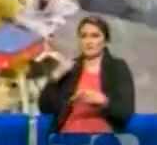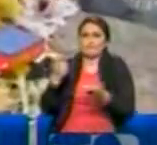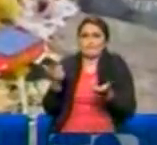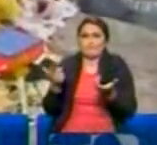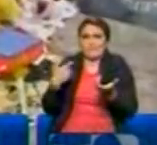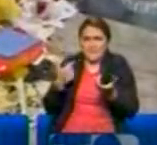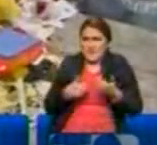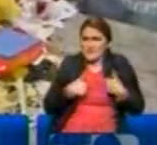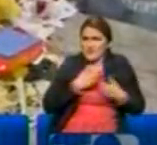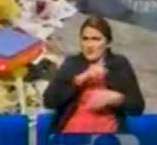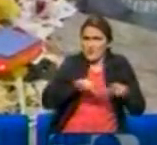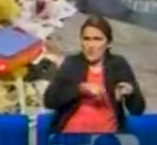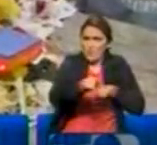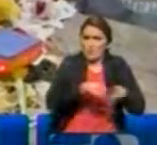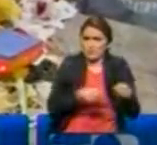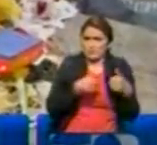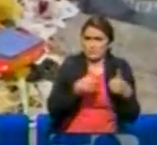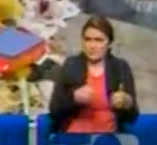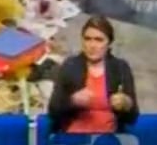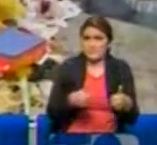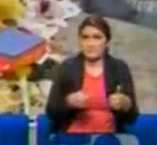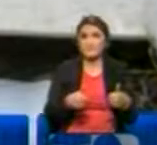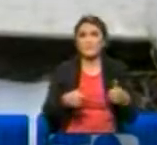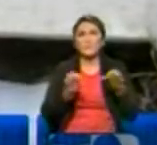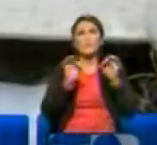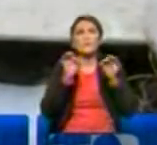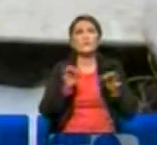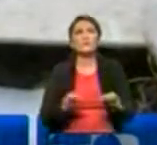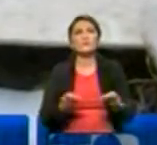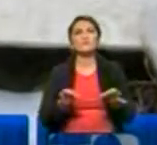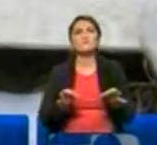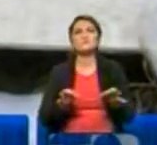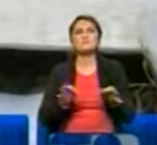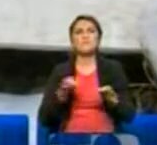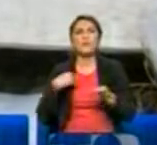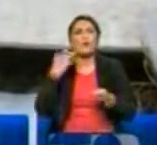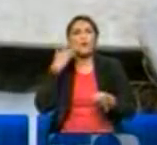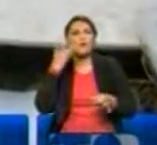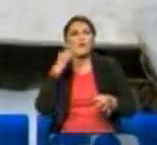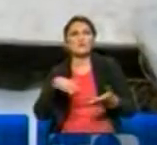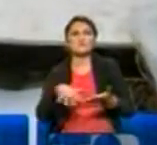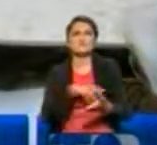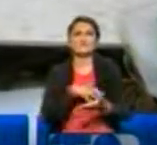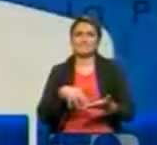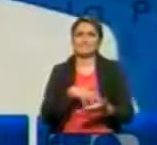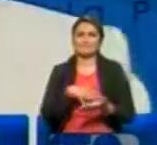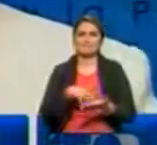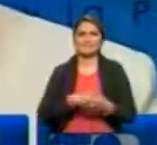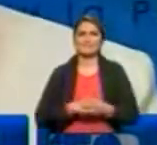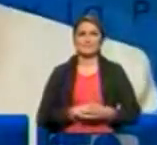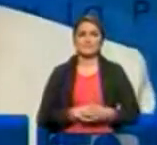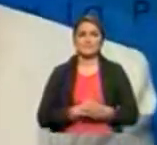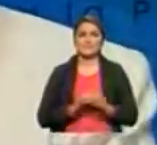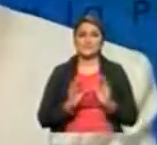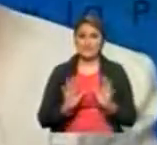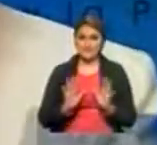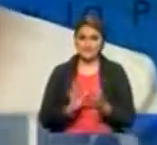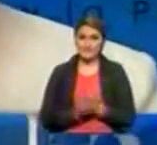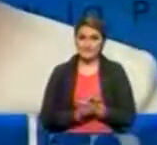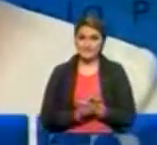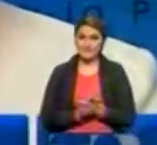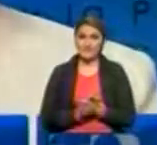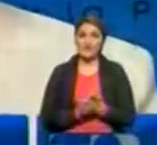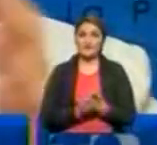consorcio integrado por la promotora ambiental La Laguna y la firma Hidalgo e Hidalgo. Sabemos que la